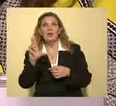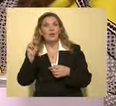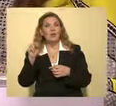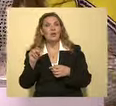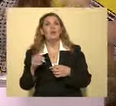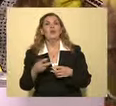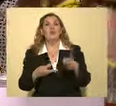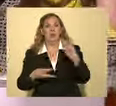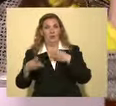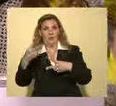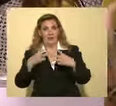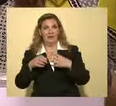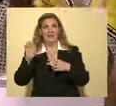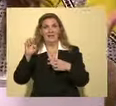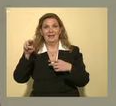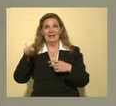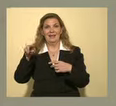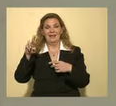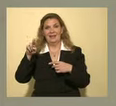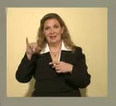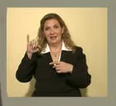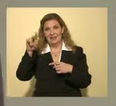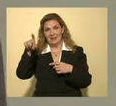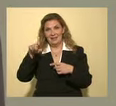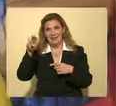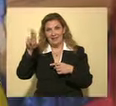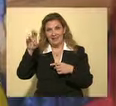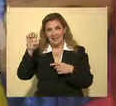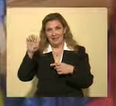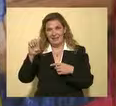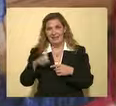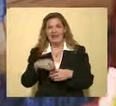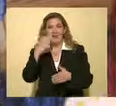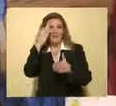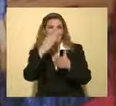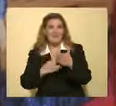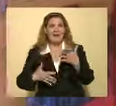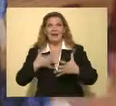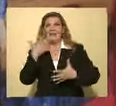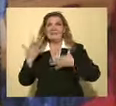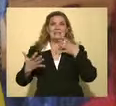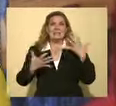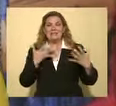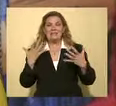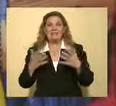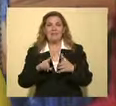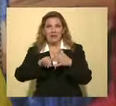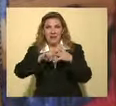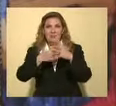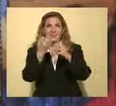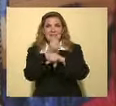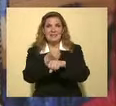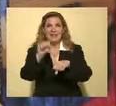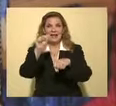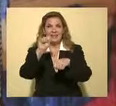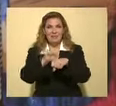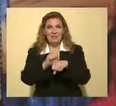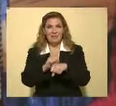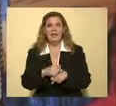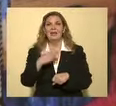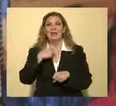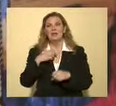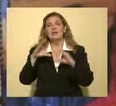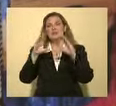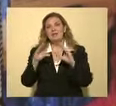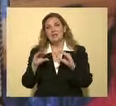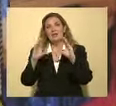poner Enrique porque no trae esa cara de alegría necesaria para empezar la semana. En fin, por más capacitación que le dé al